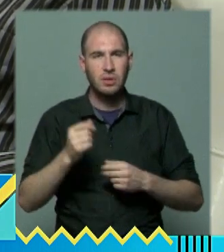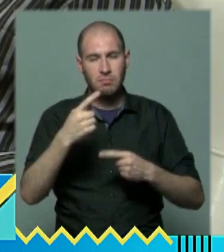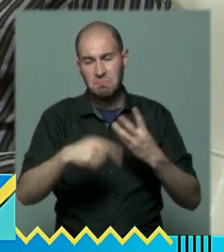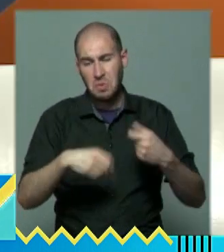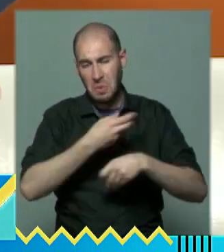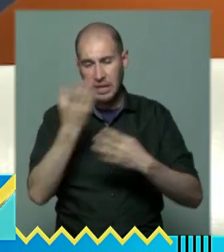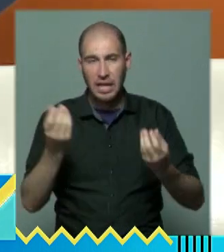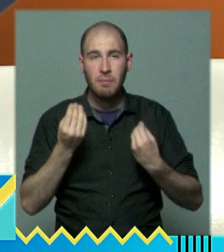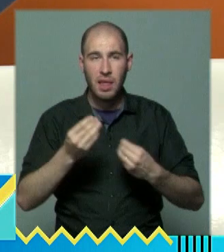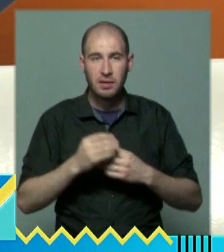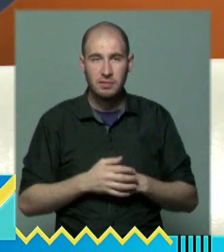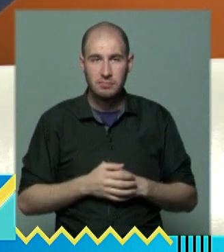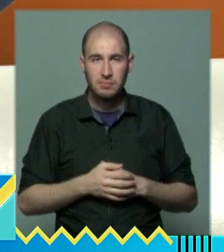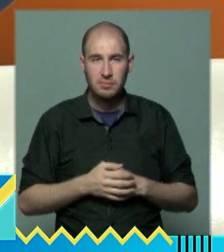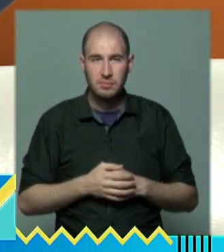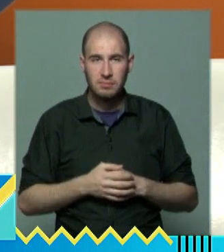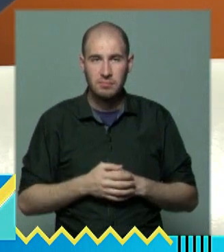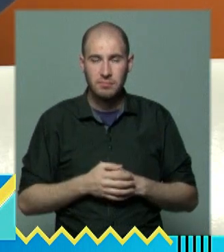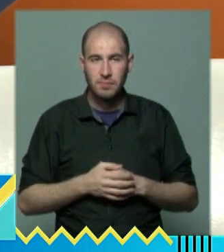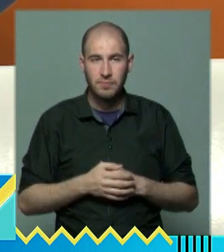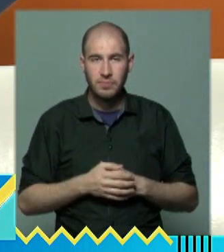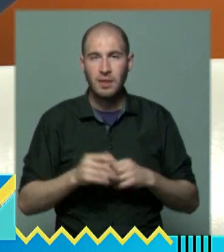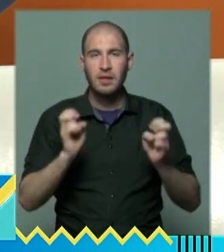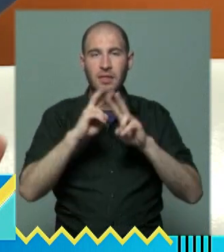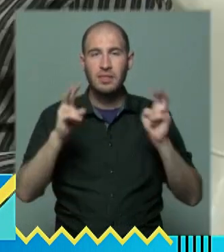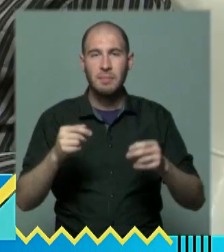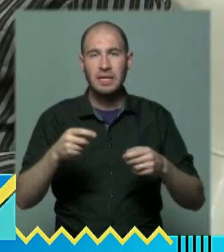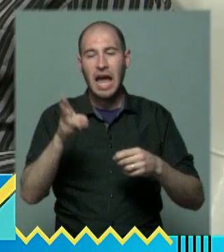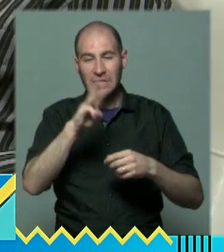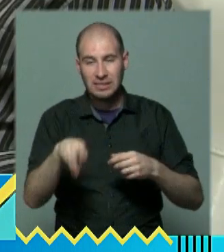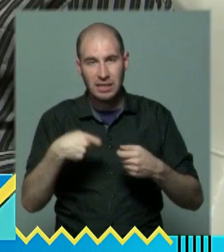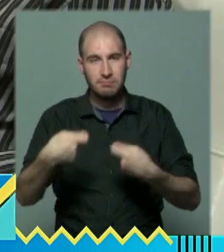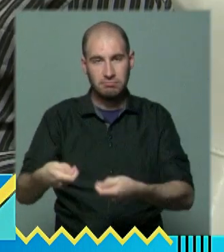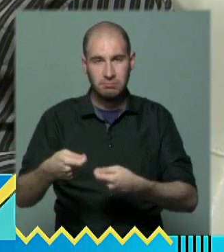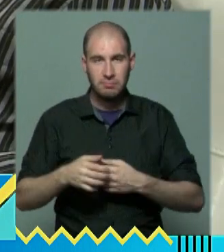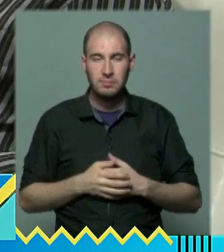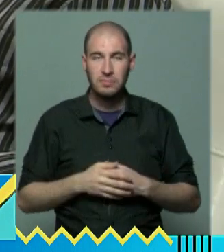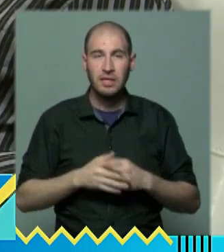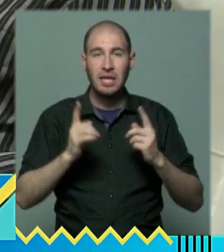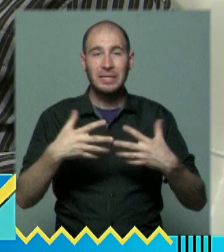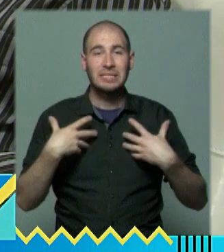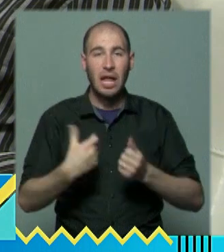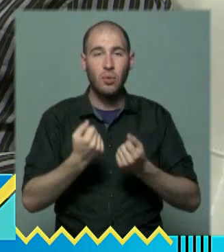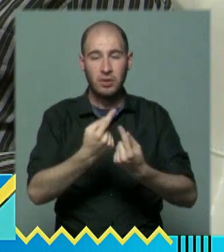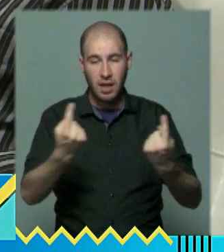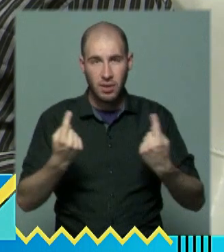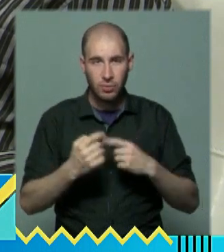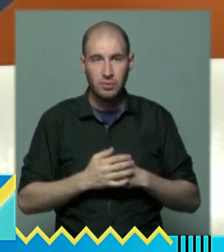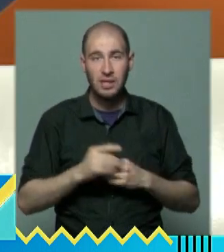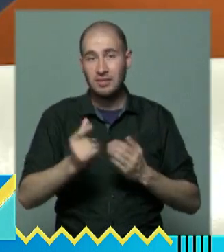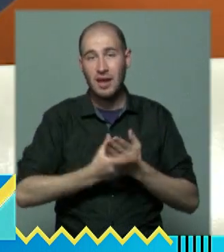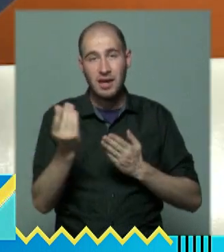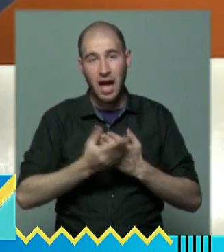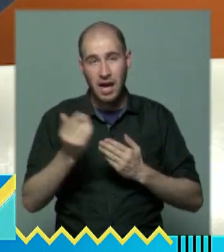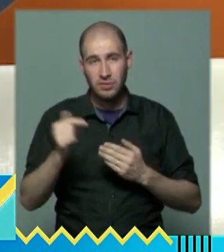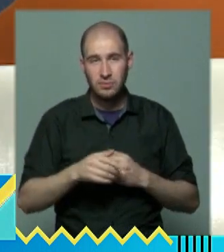cualquiera de nosotros para sostener la cuestión previsión social y la salud de cada uno de nosotros, ese es el costo, digo,